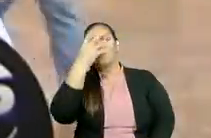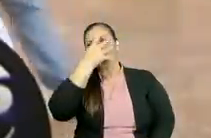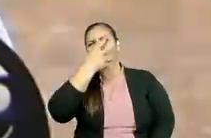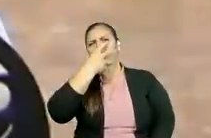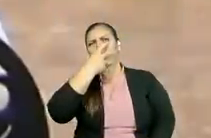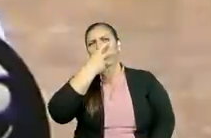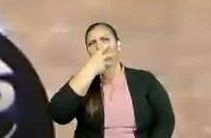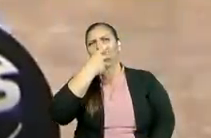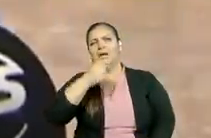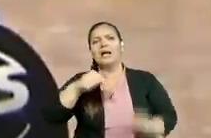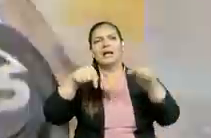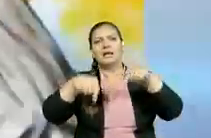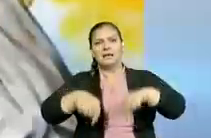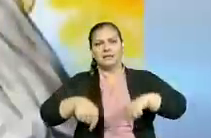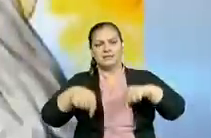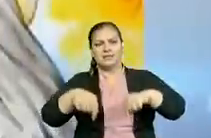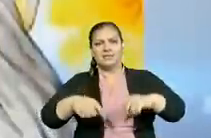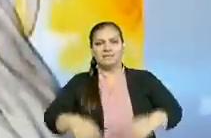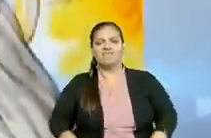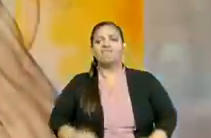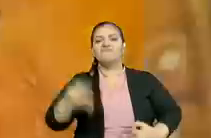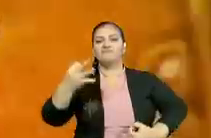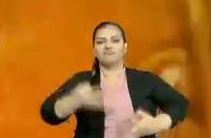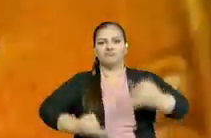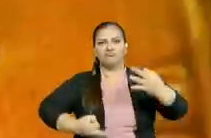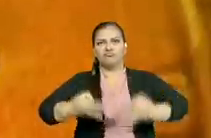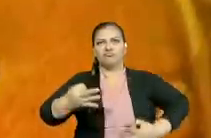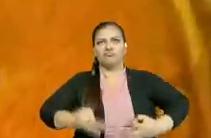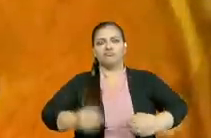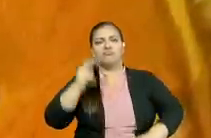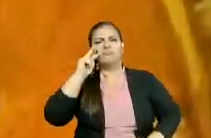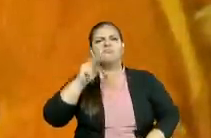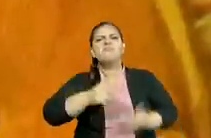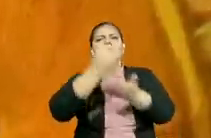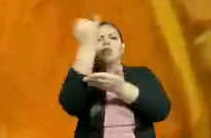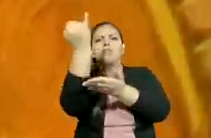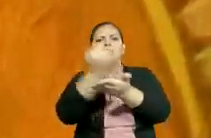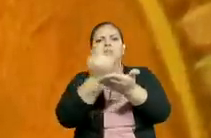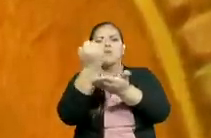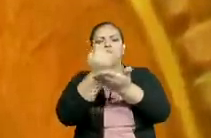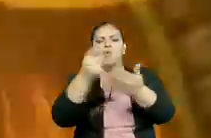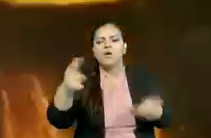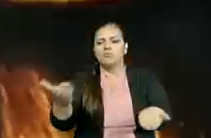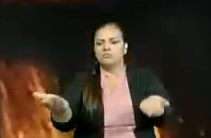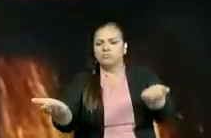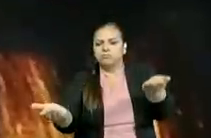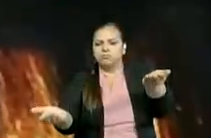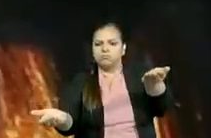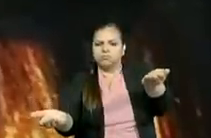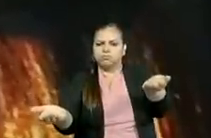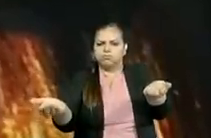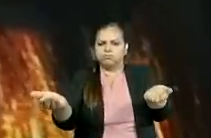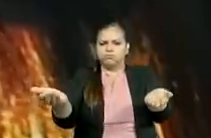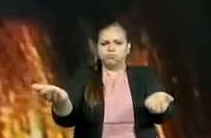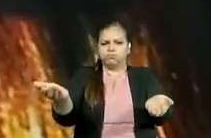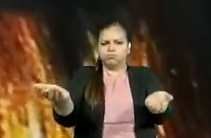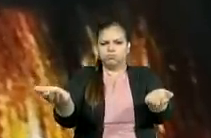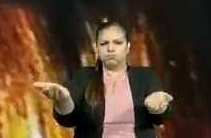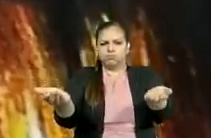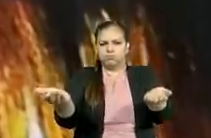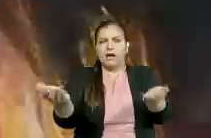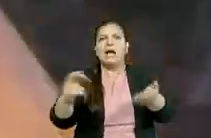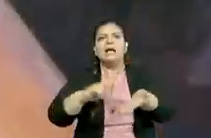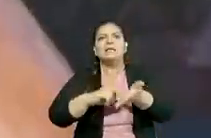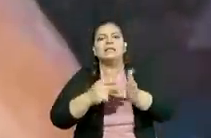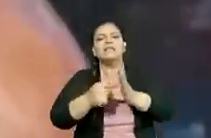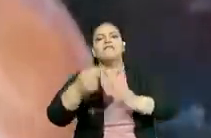memoria social que empuña el arte. Porque es un año que se está haciendo justicia en el Ecuador. La justicia estaba no solo vendada, sino atada. Sí, pero